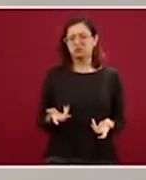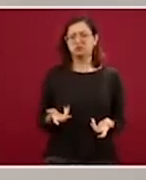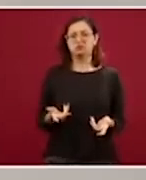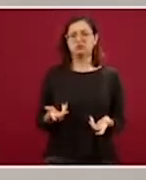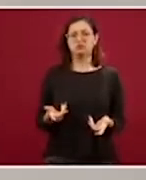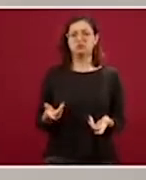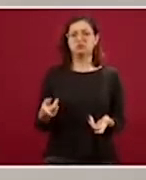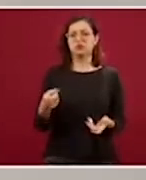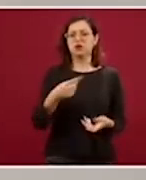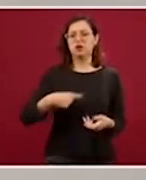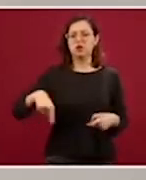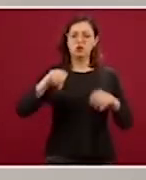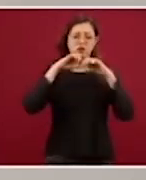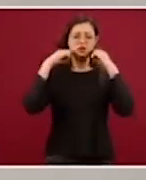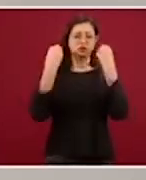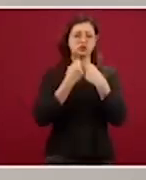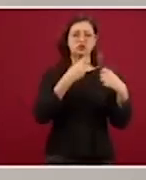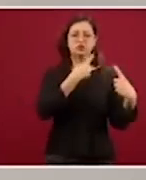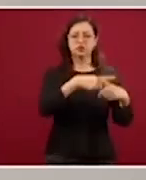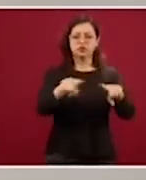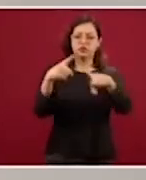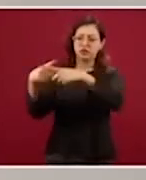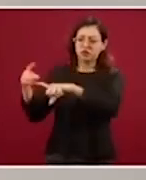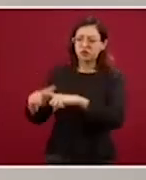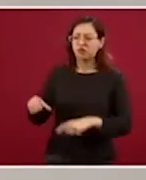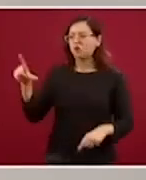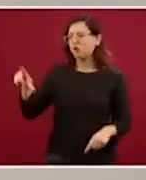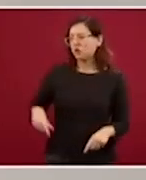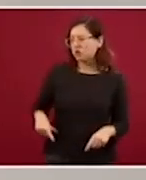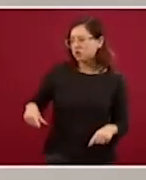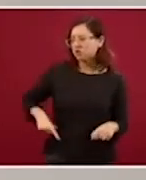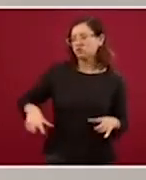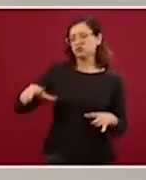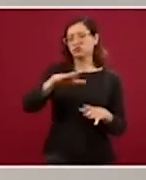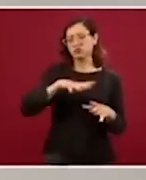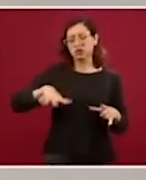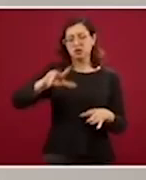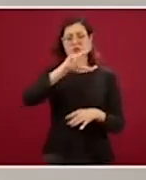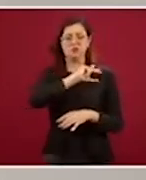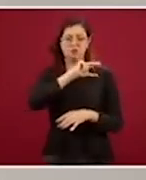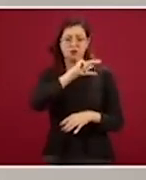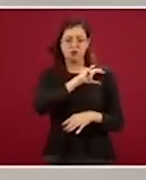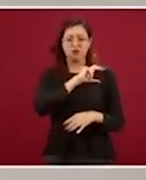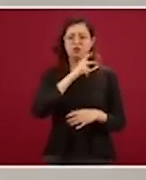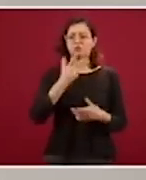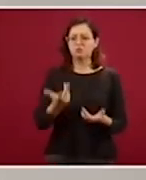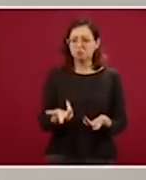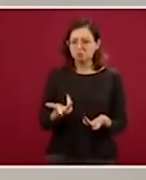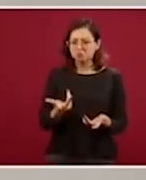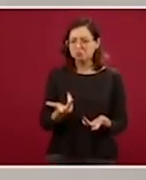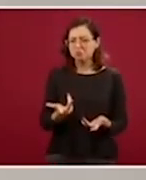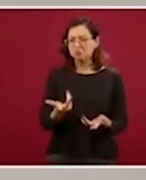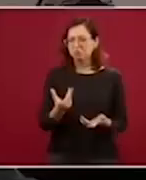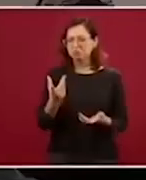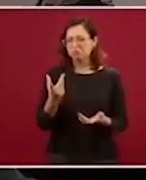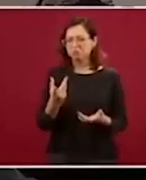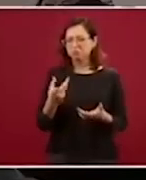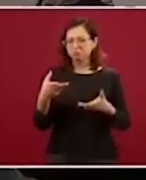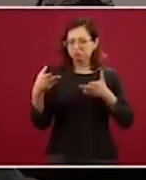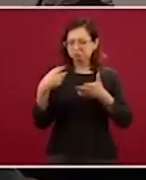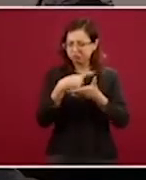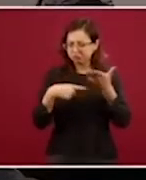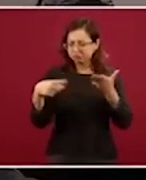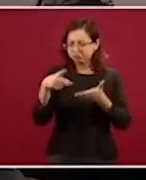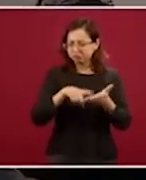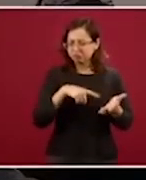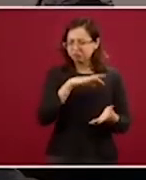distintas organizaciones gubernamentales, sociales o privadas, y que además interesa enfocarse en aquellas en